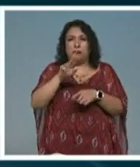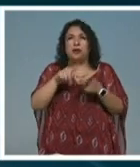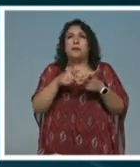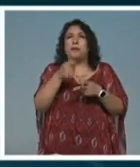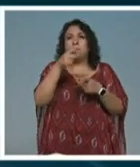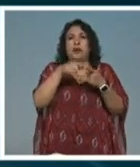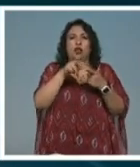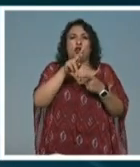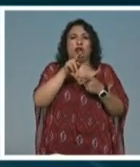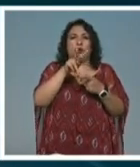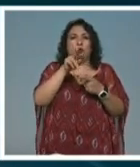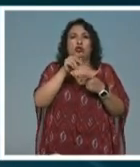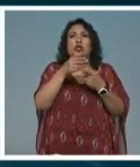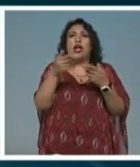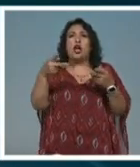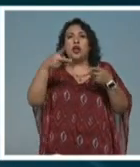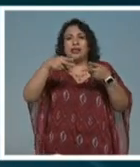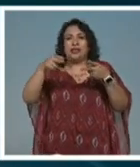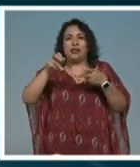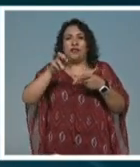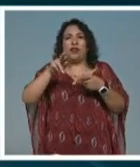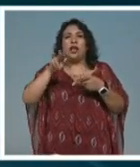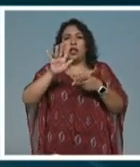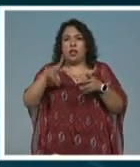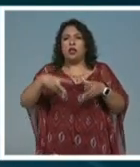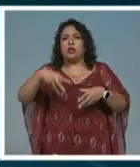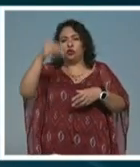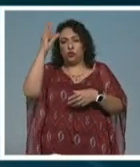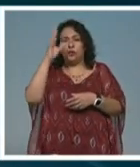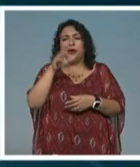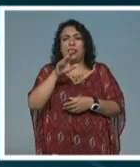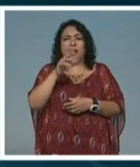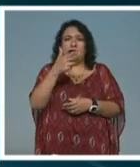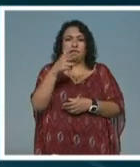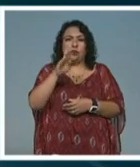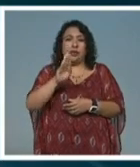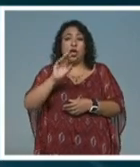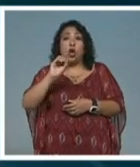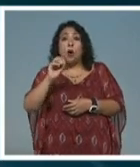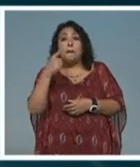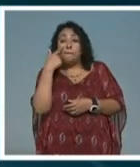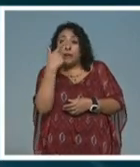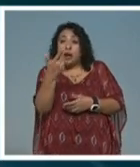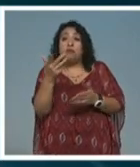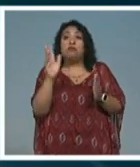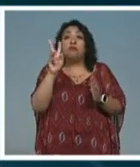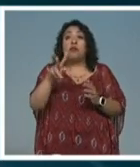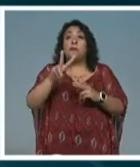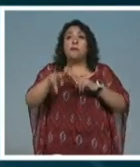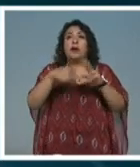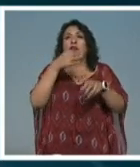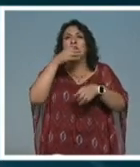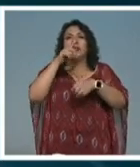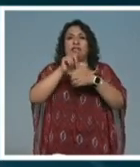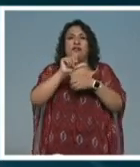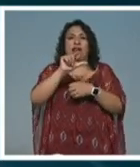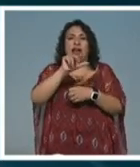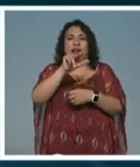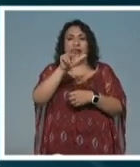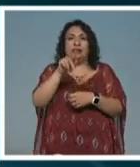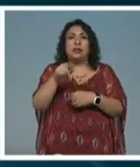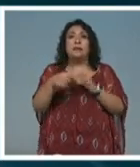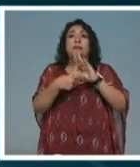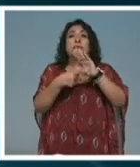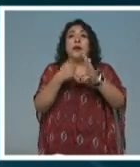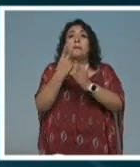ahora con esta serie de Frankella que ya está en HBO. Y bueno, estaremos muy pendientes porque ya lo dijeron, ¿no? Se van al festival de Annecy a presentar